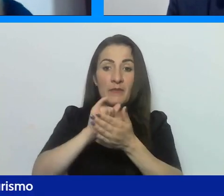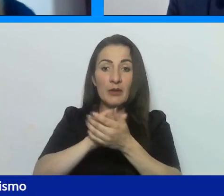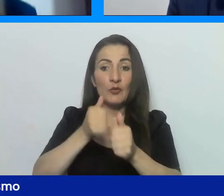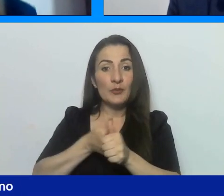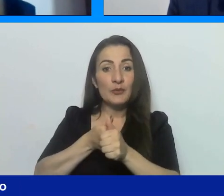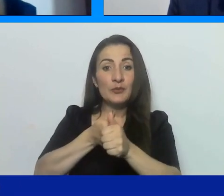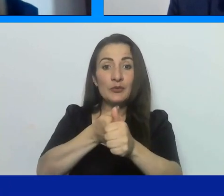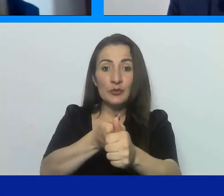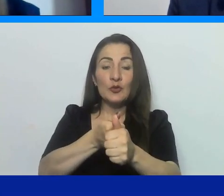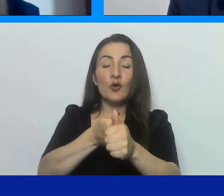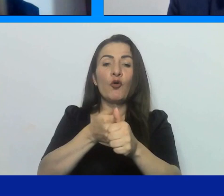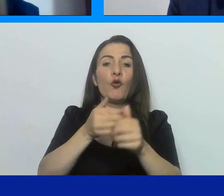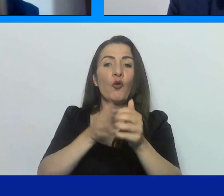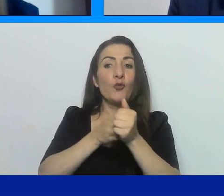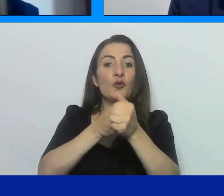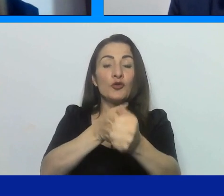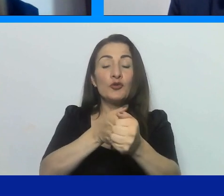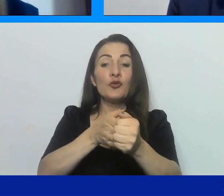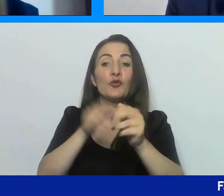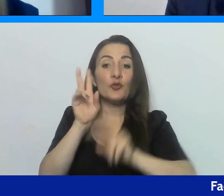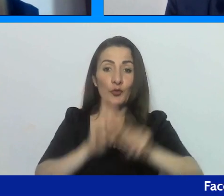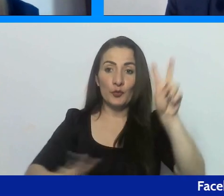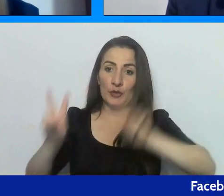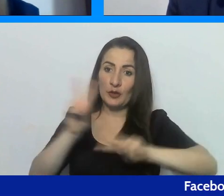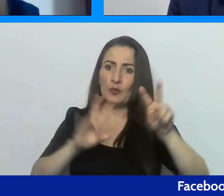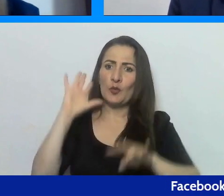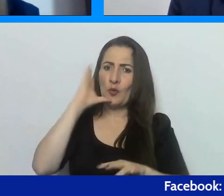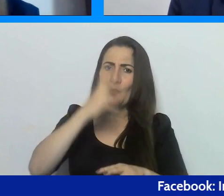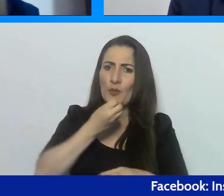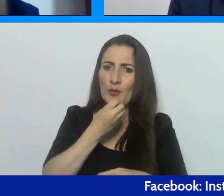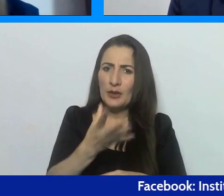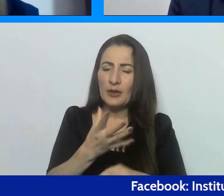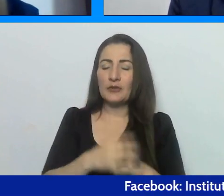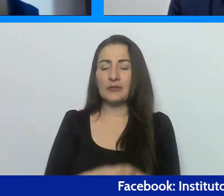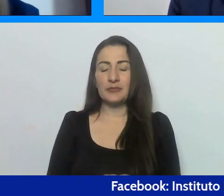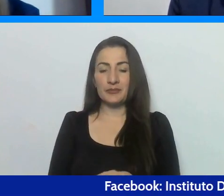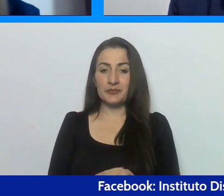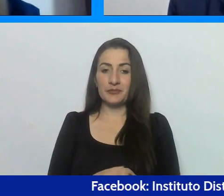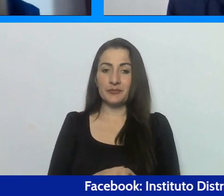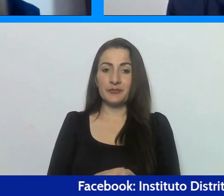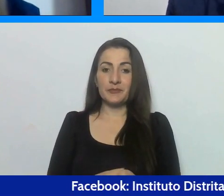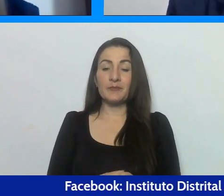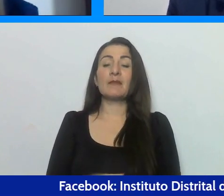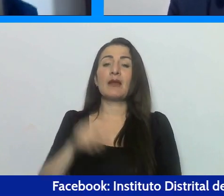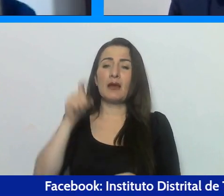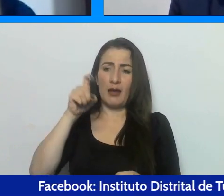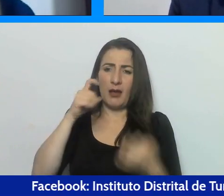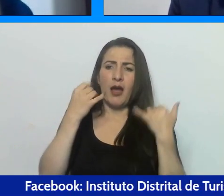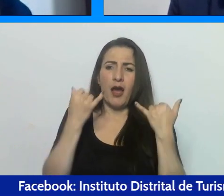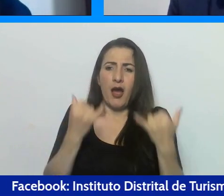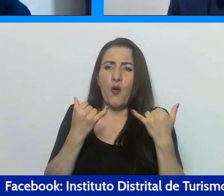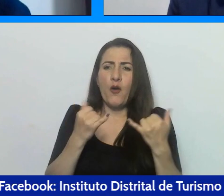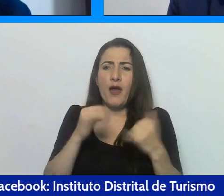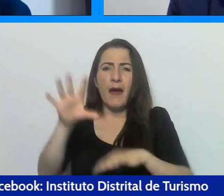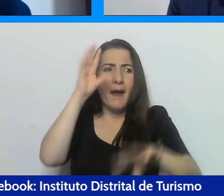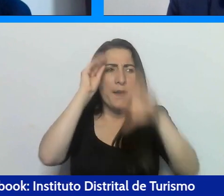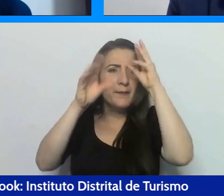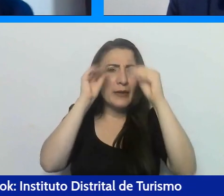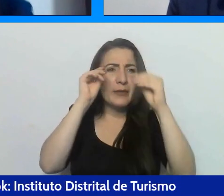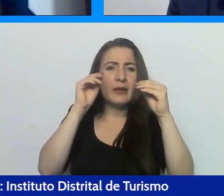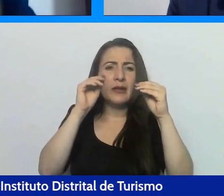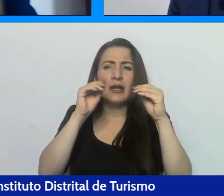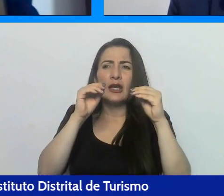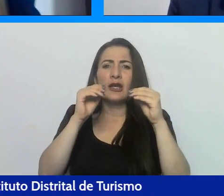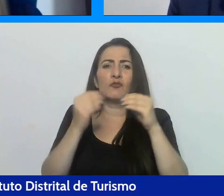turismo. Carrera muy bonita y actividad que en el momento necesita de mucho conocimiento para